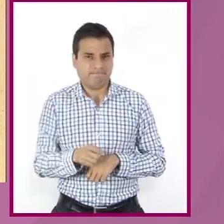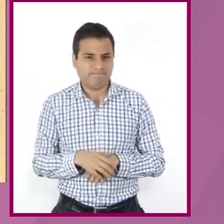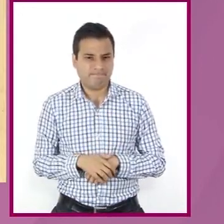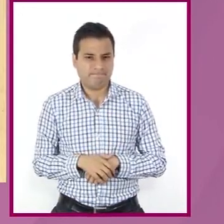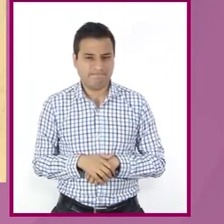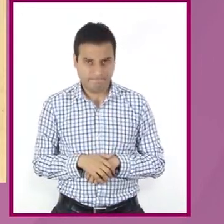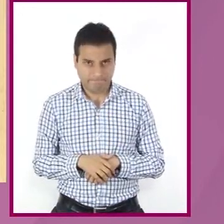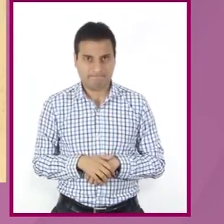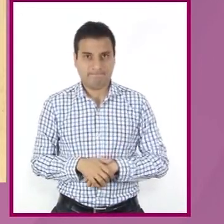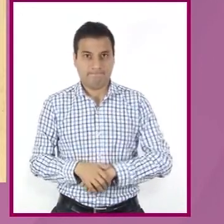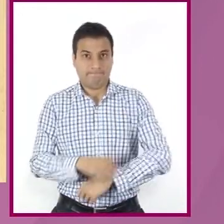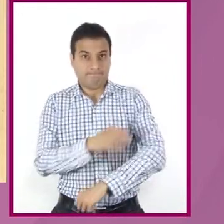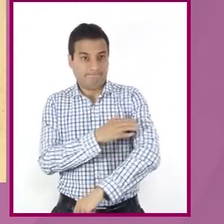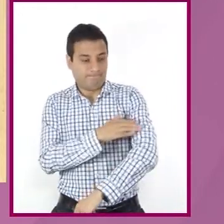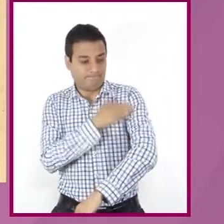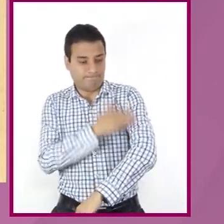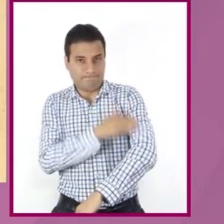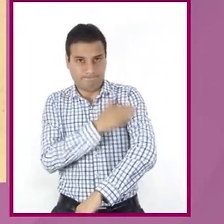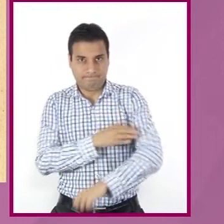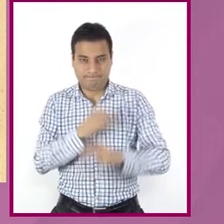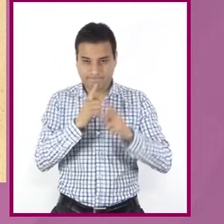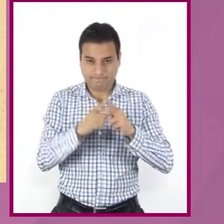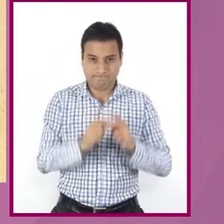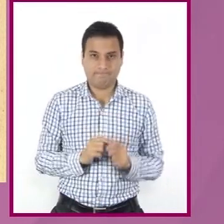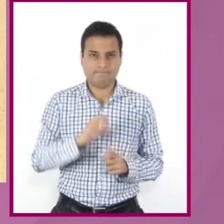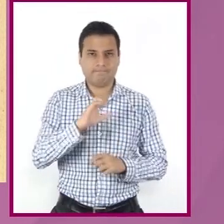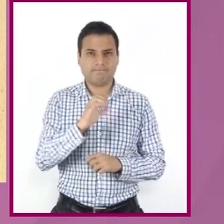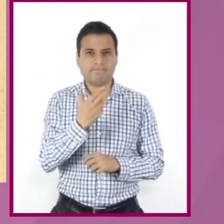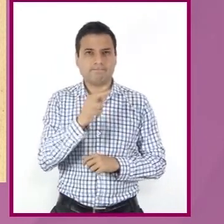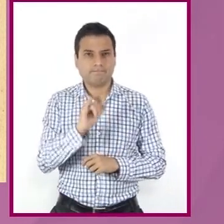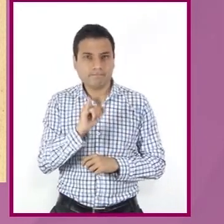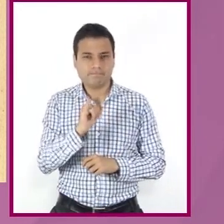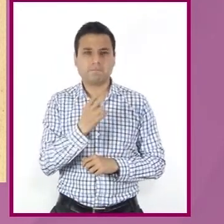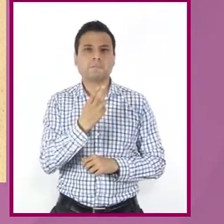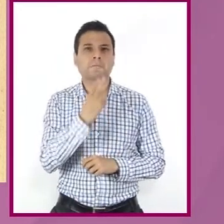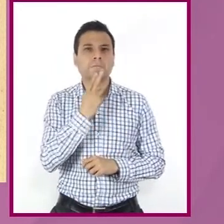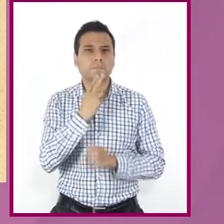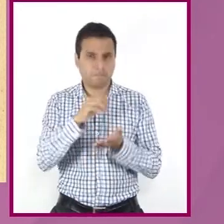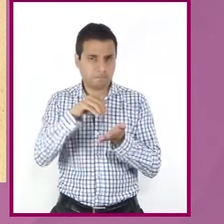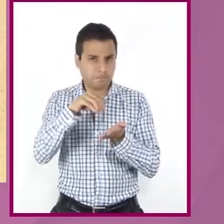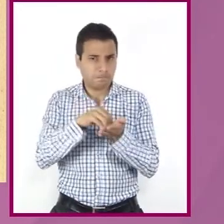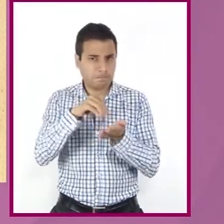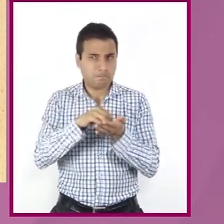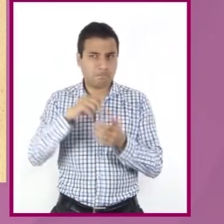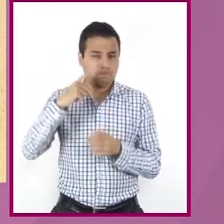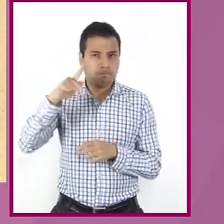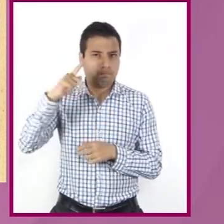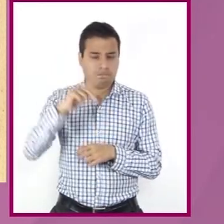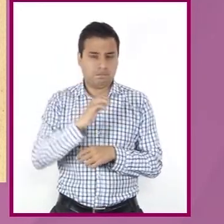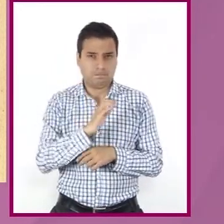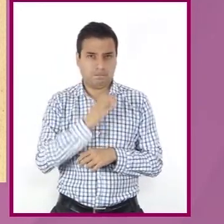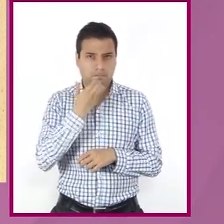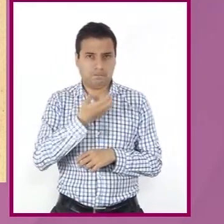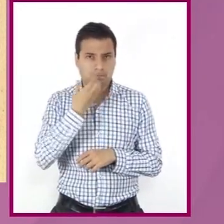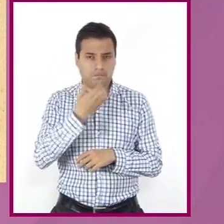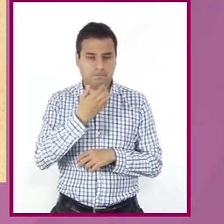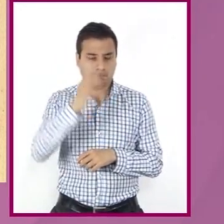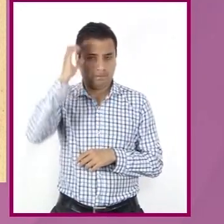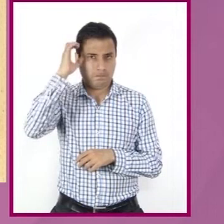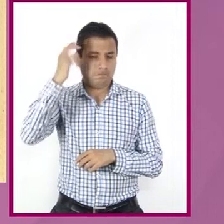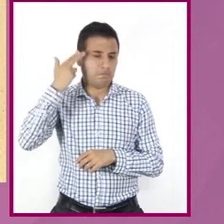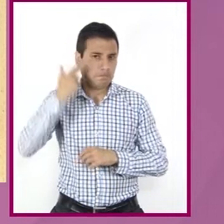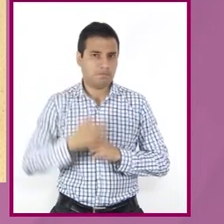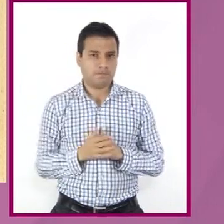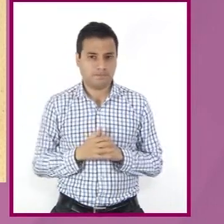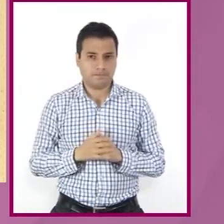antebrazo. En la actualidad, el chi sigue siendo una unidad de medida tradicional en China. Su